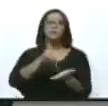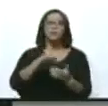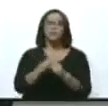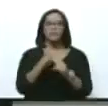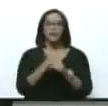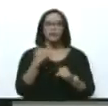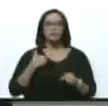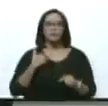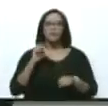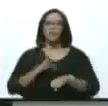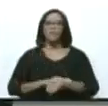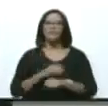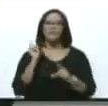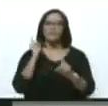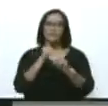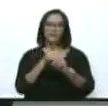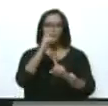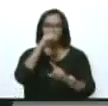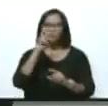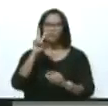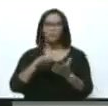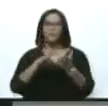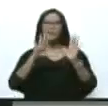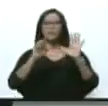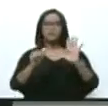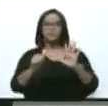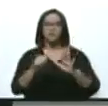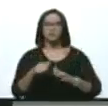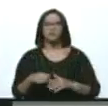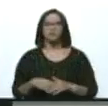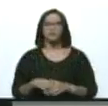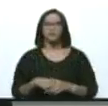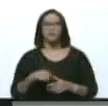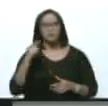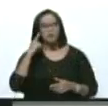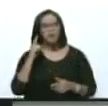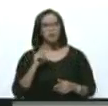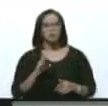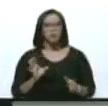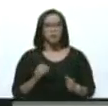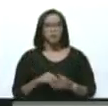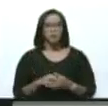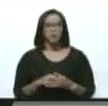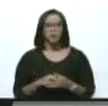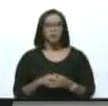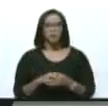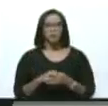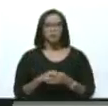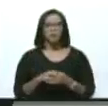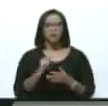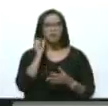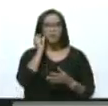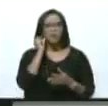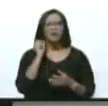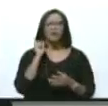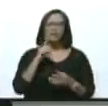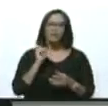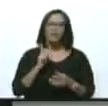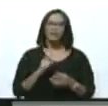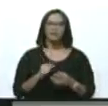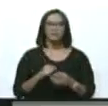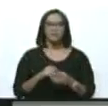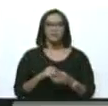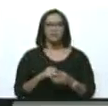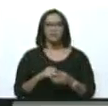detenidas desde el año 2016. Creo que por Milagro Sala el mundo tiene que hacer una cruzada por su